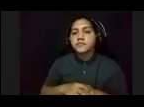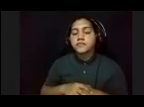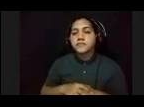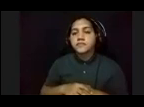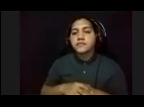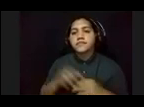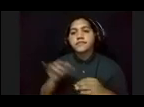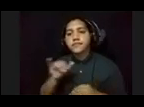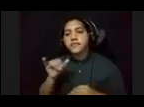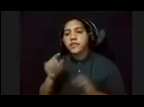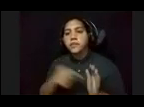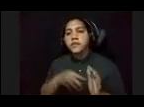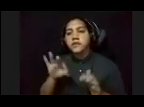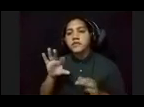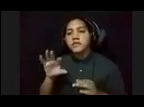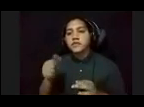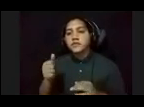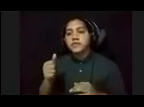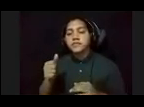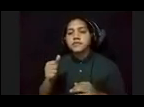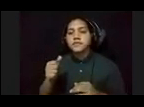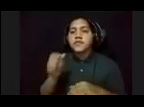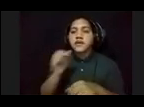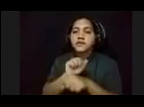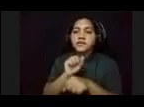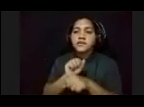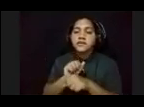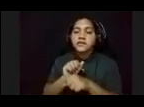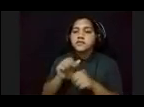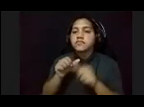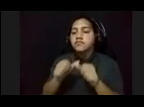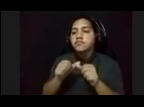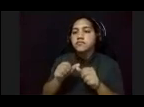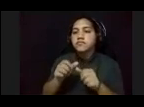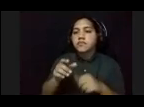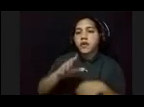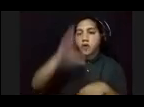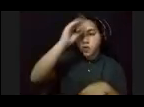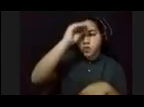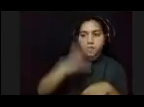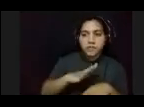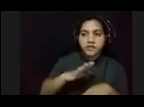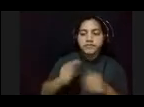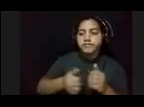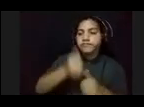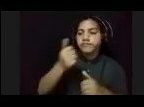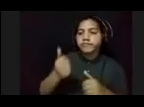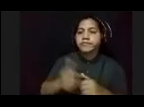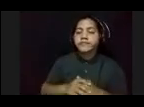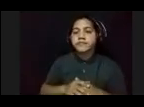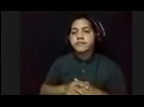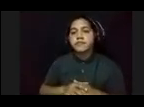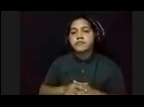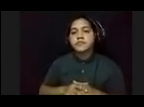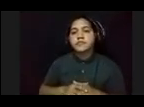igual que en el 1910, la clase trabajadora sigue dominada por los hombres. A continuación, las ocupaciones de